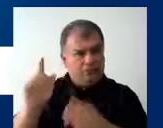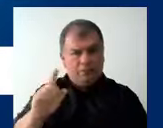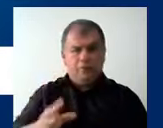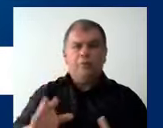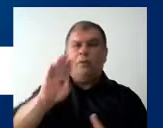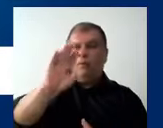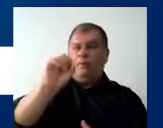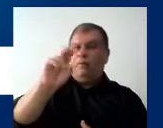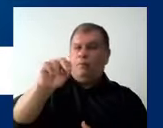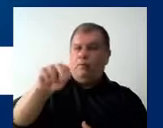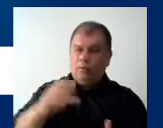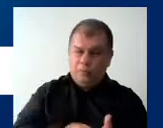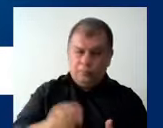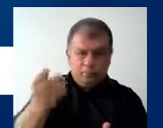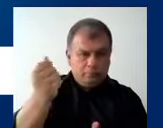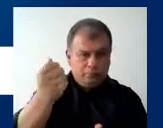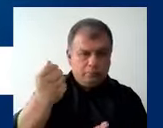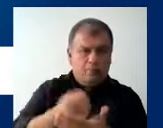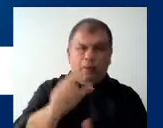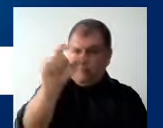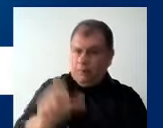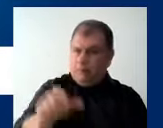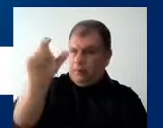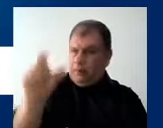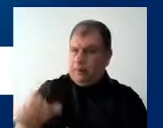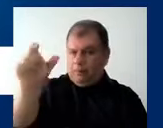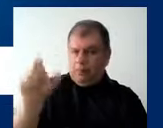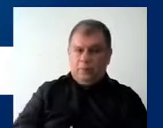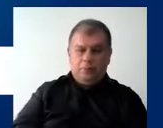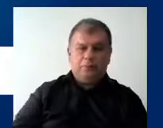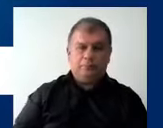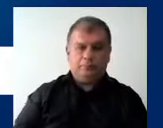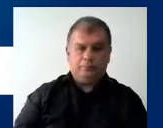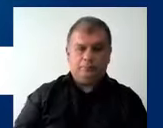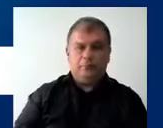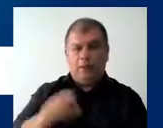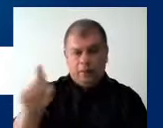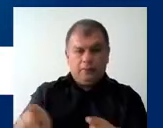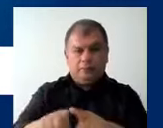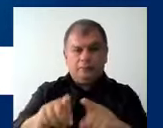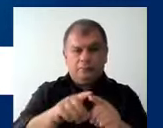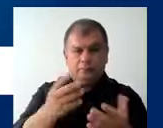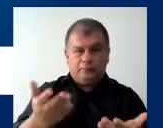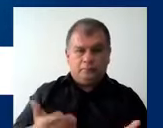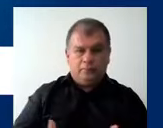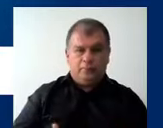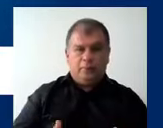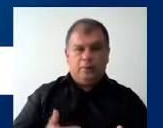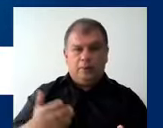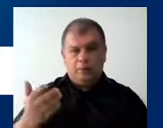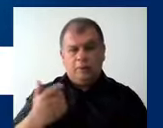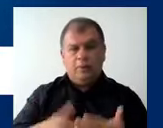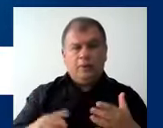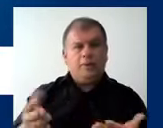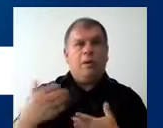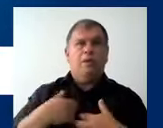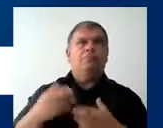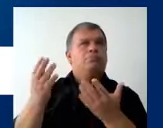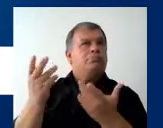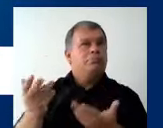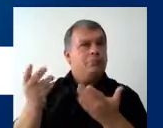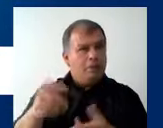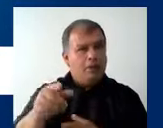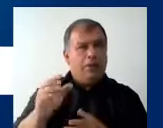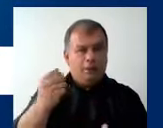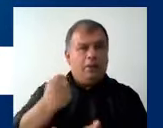un bono por persona. Entonces, ahí también lo que se espera es que